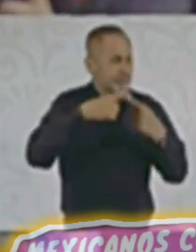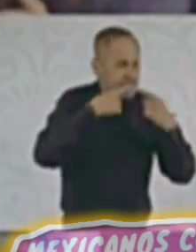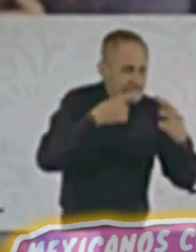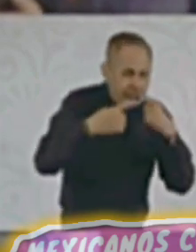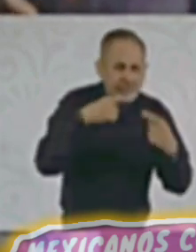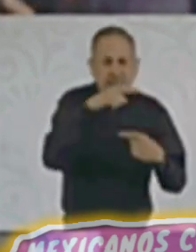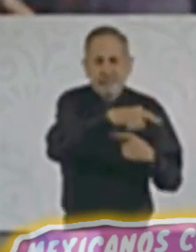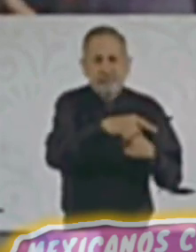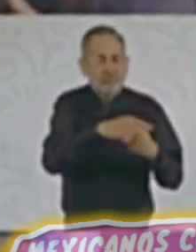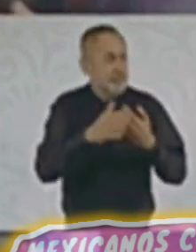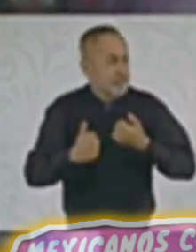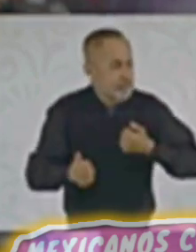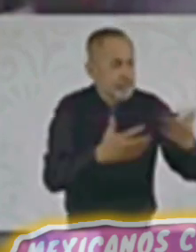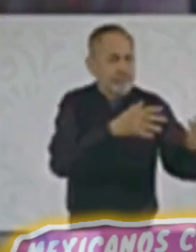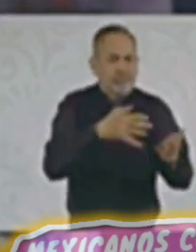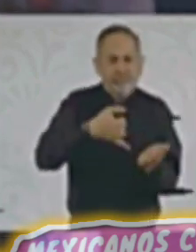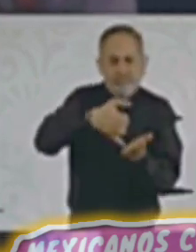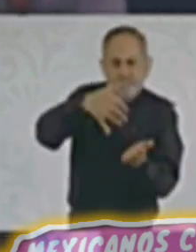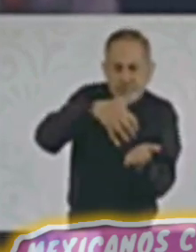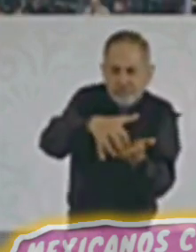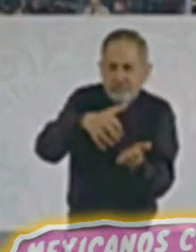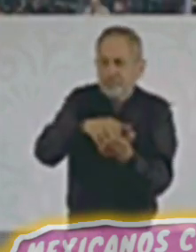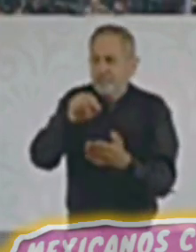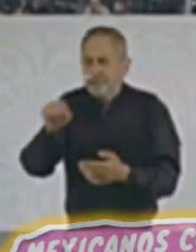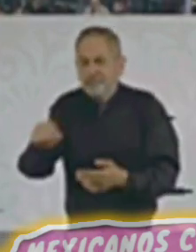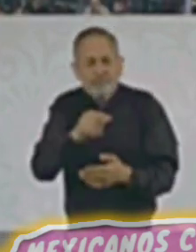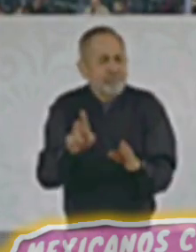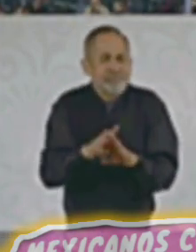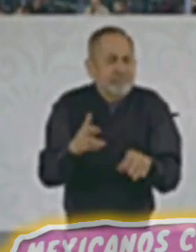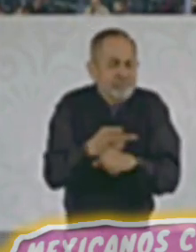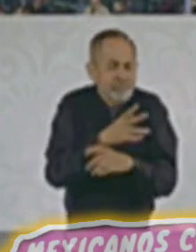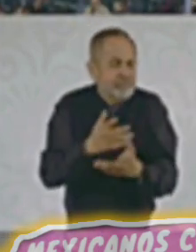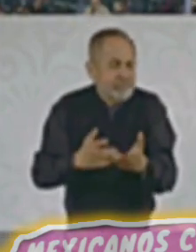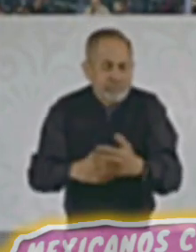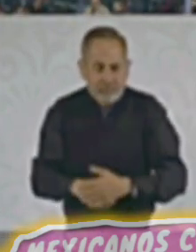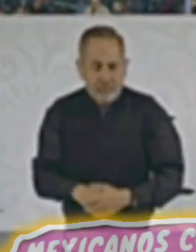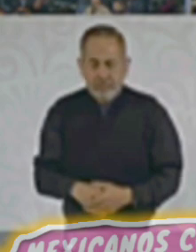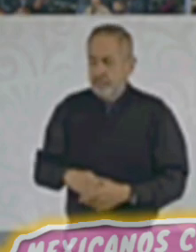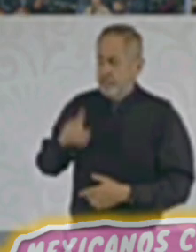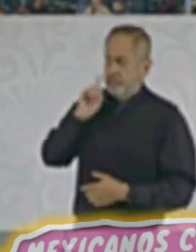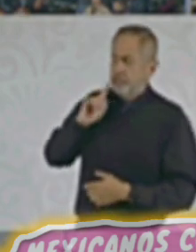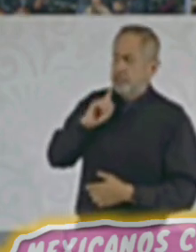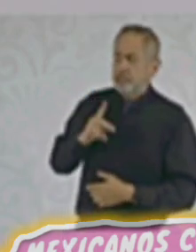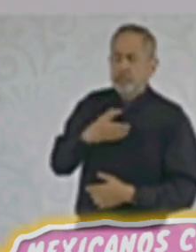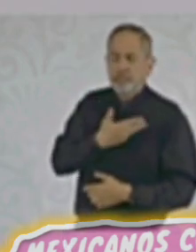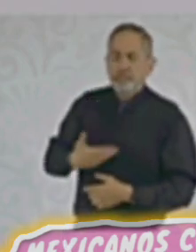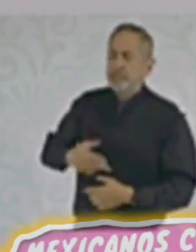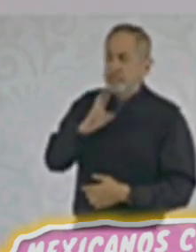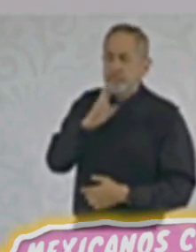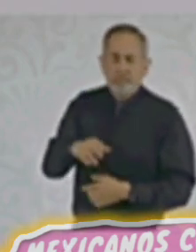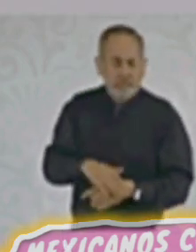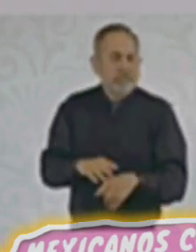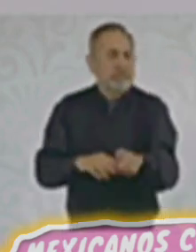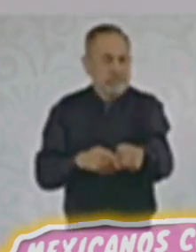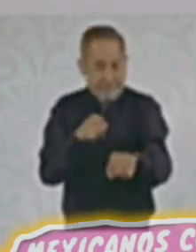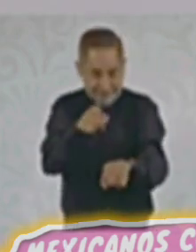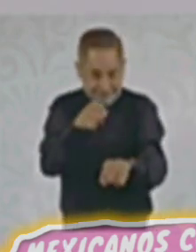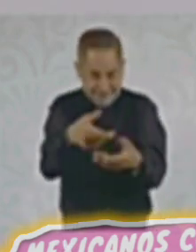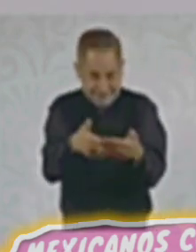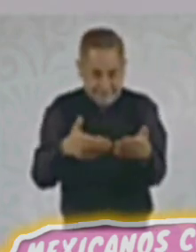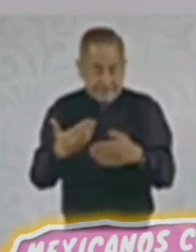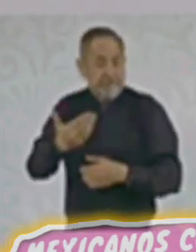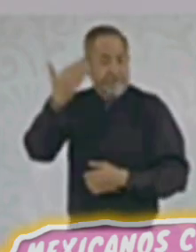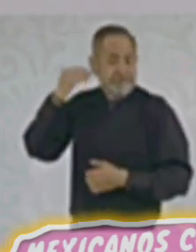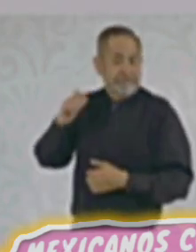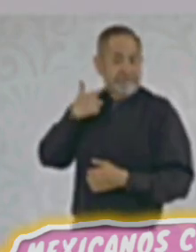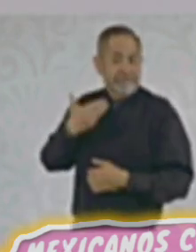los distribuidores como agrícolas? En fin, vamos muy avanzados. Es un acuerdo que firmó el presidente López Obrador y que